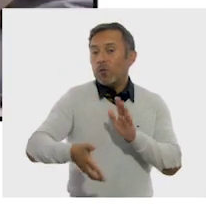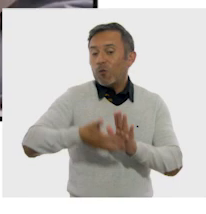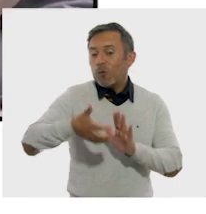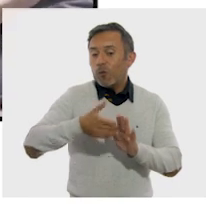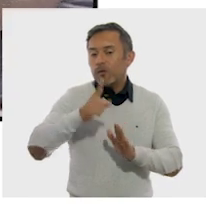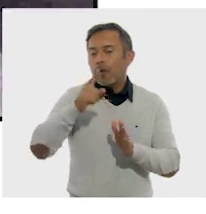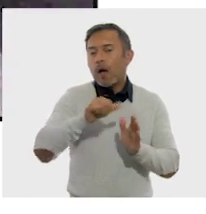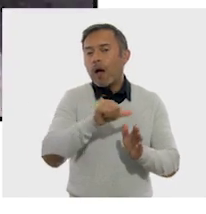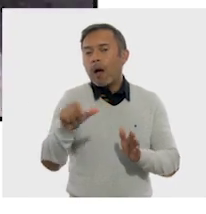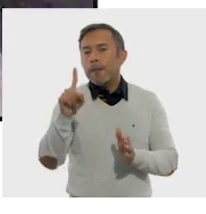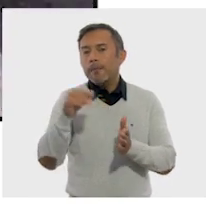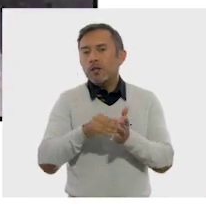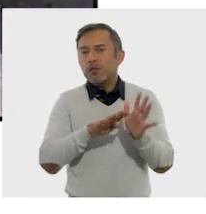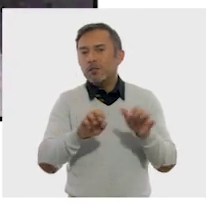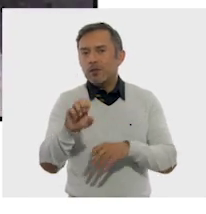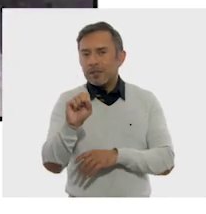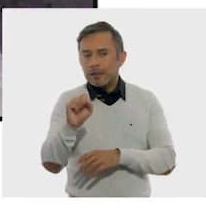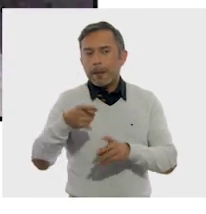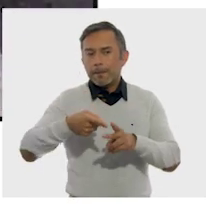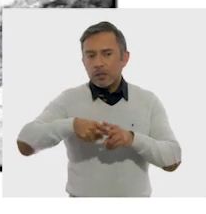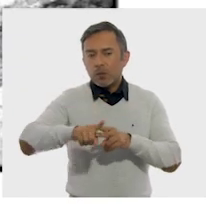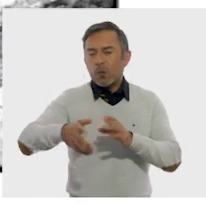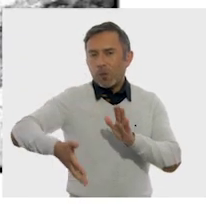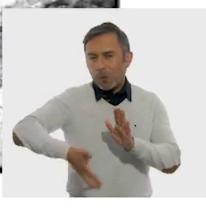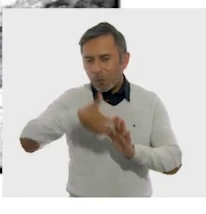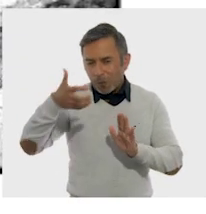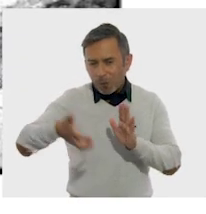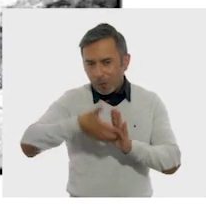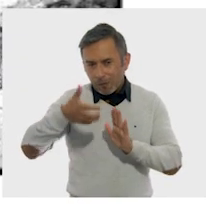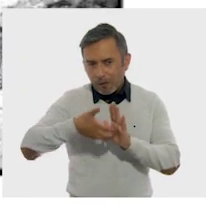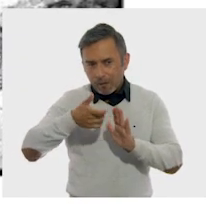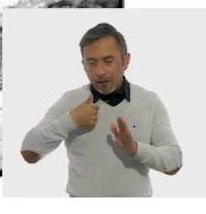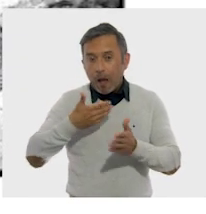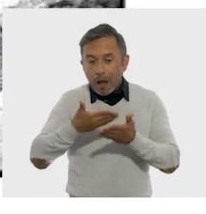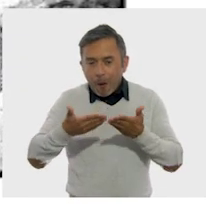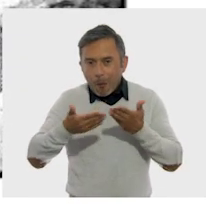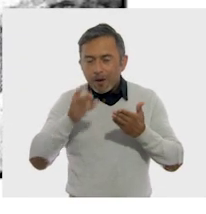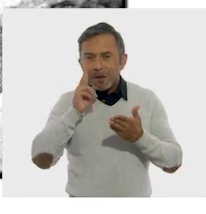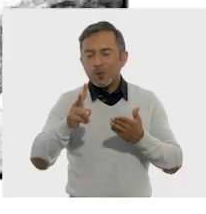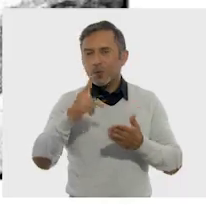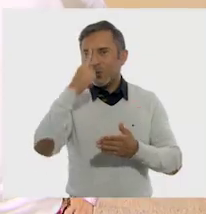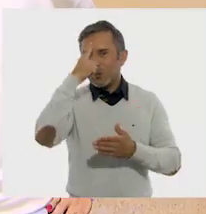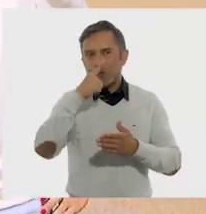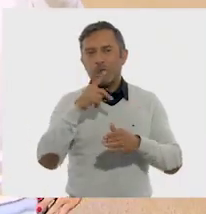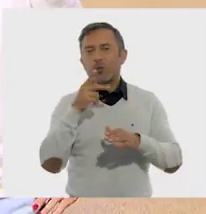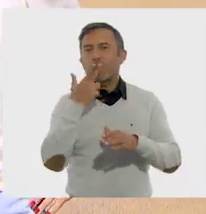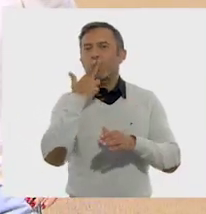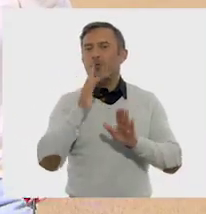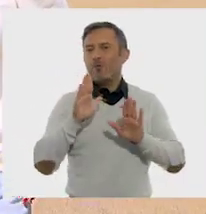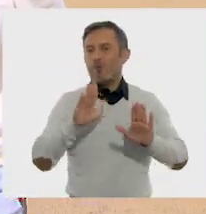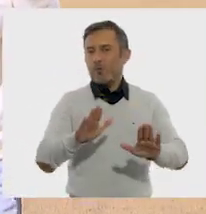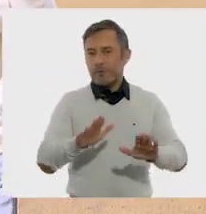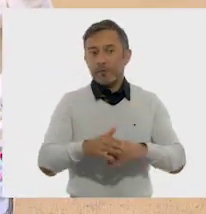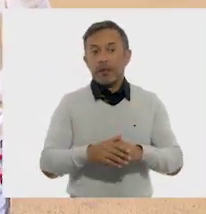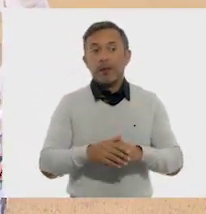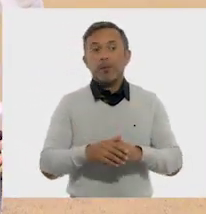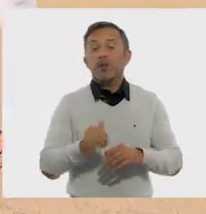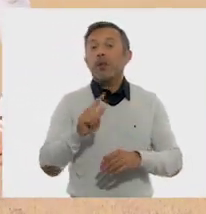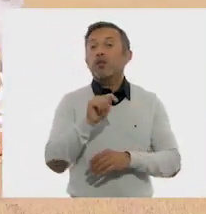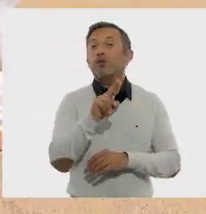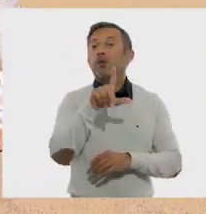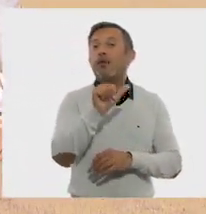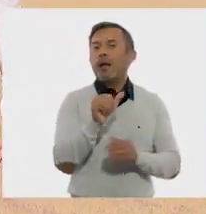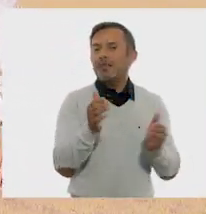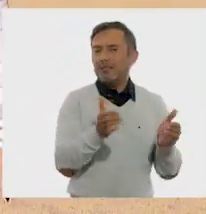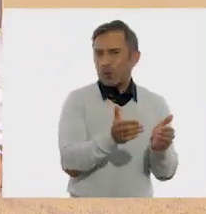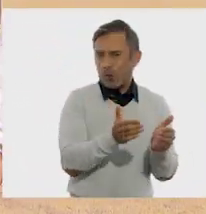se realizaron las excavaciones para dejar expuestas los monumentos que podemos observar. Aquí, por ejemplo, la arquitectura cambia un poco a lo de Tula Chico, mientras que